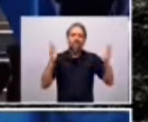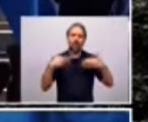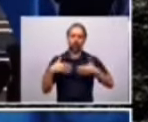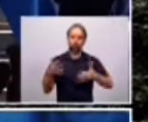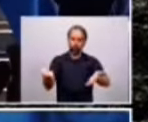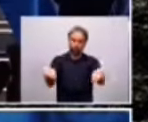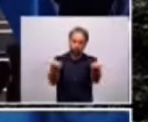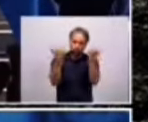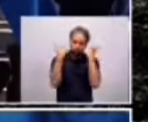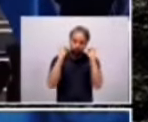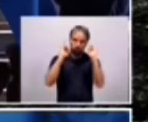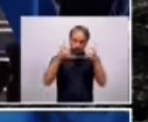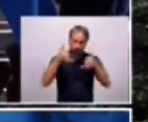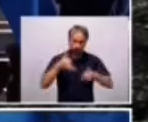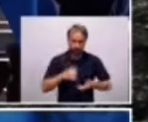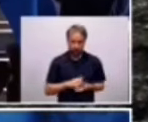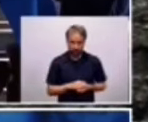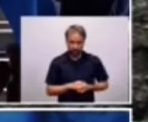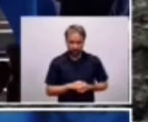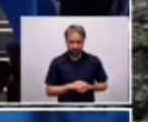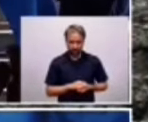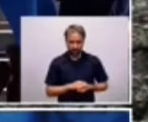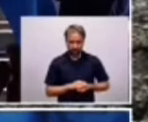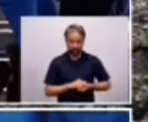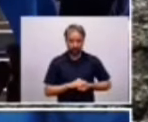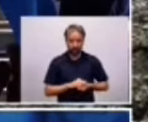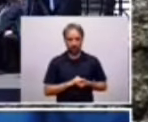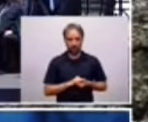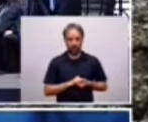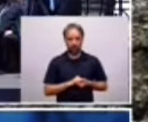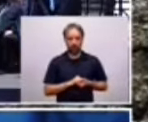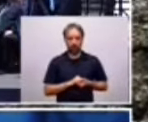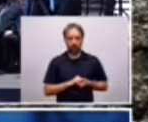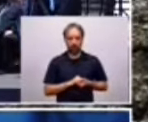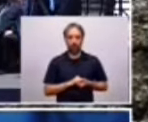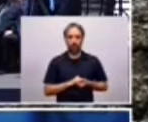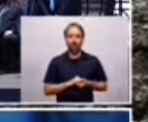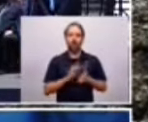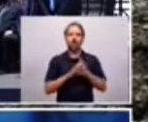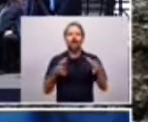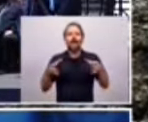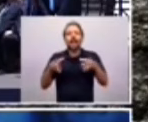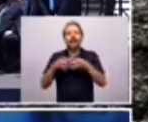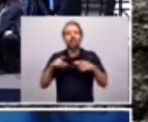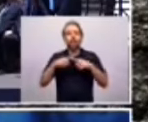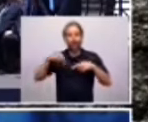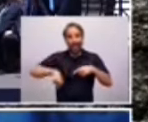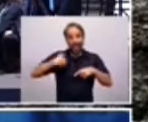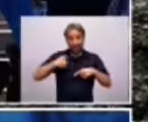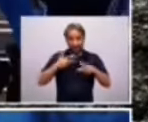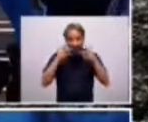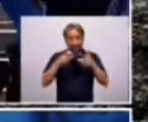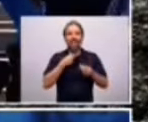Cavalieri, de paso, qué sé yo, se fue para el ministerio, se juntó con la ministra de Capital Humano y firmó un convenio por el